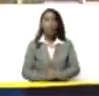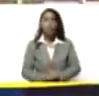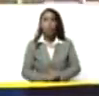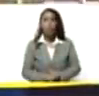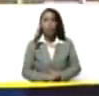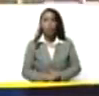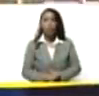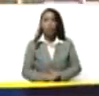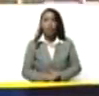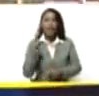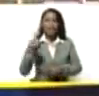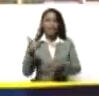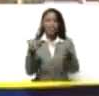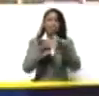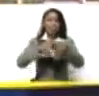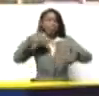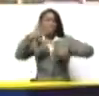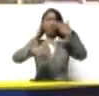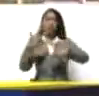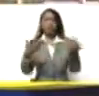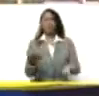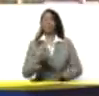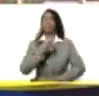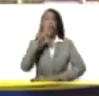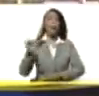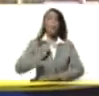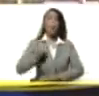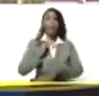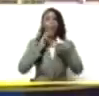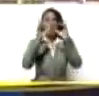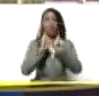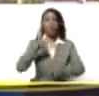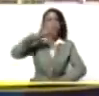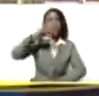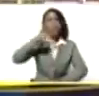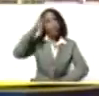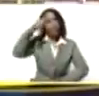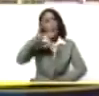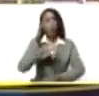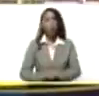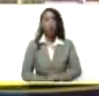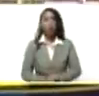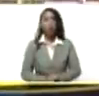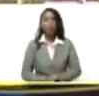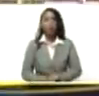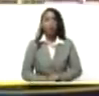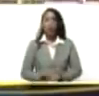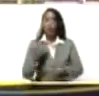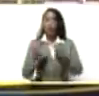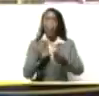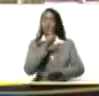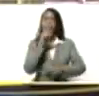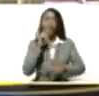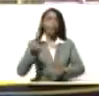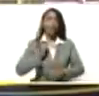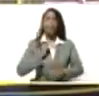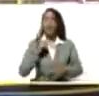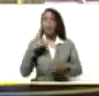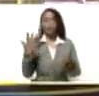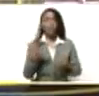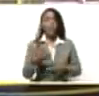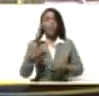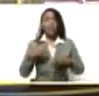son mafias nauseabundas que se aprovechan de la necesidad del pueblo llámese como se llame si se